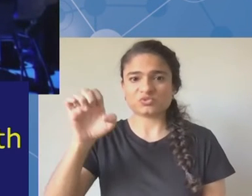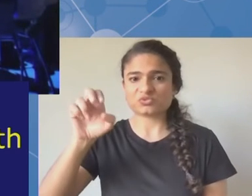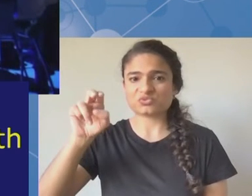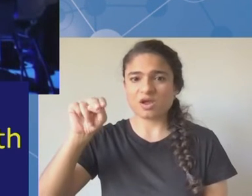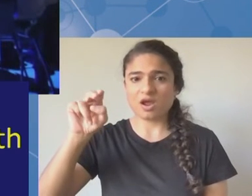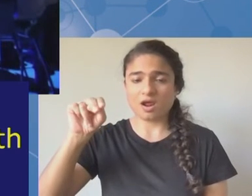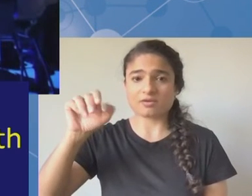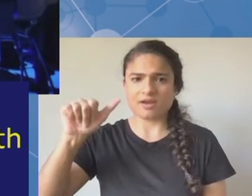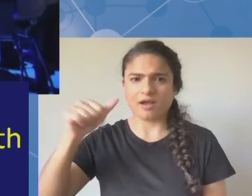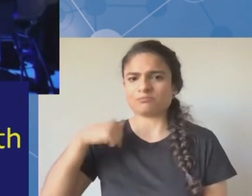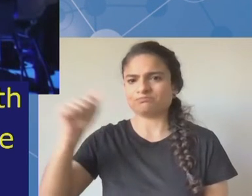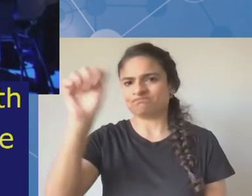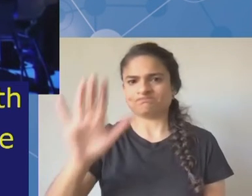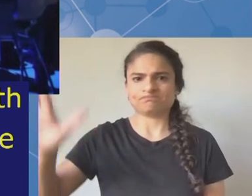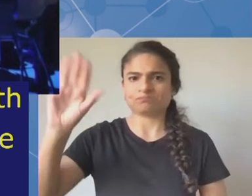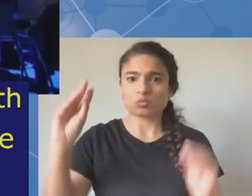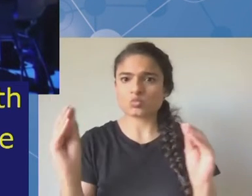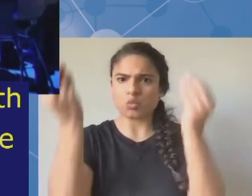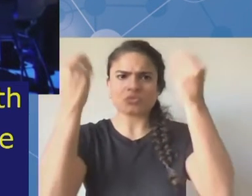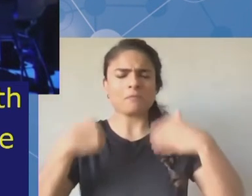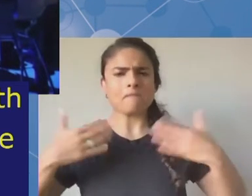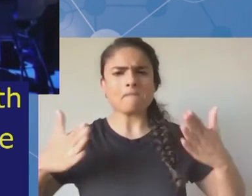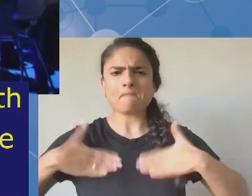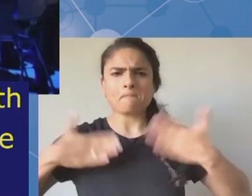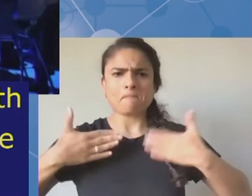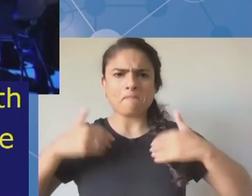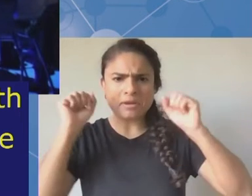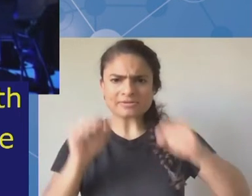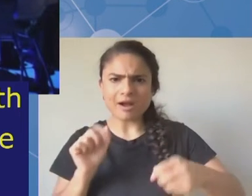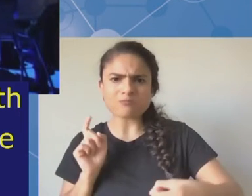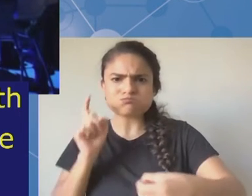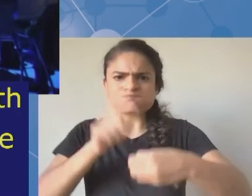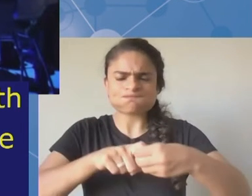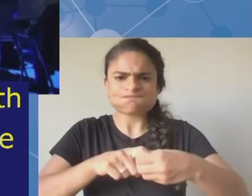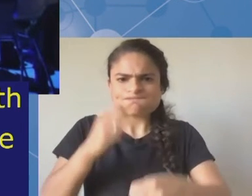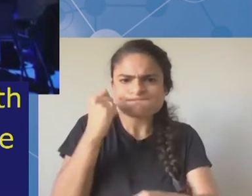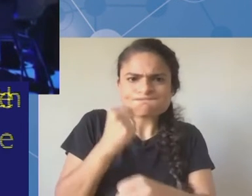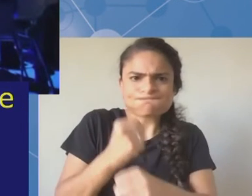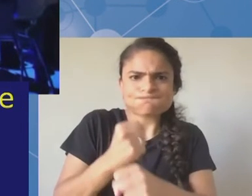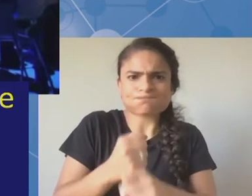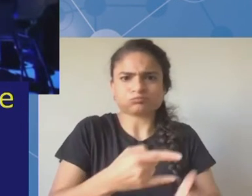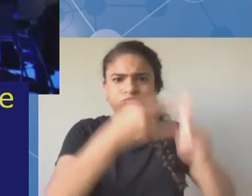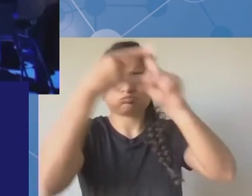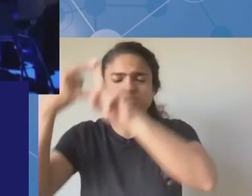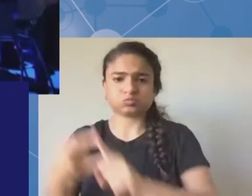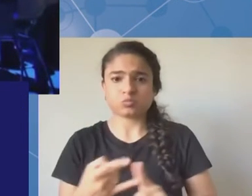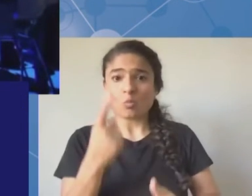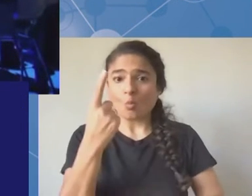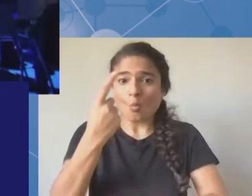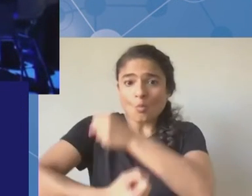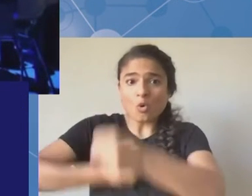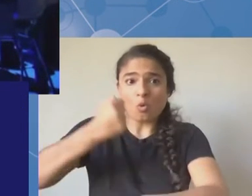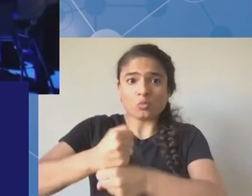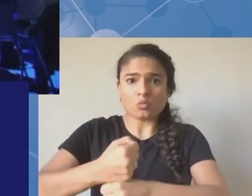Soy representante de la iniciativa IGF de los jóvenes de la región